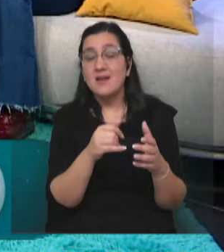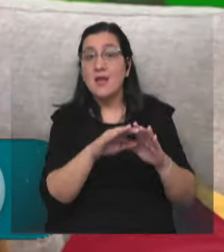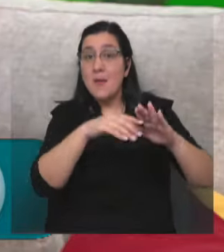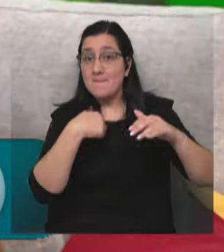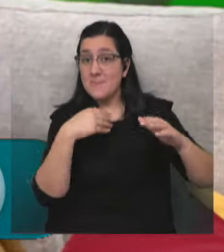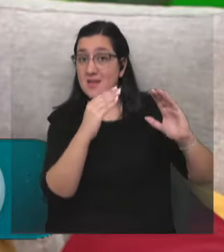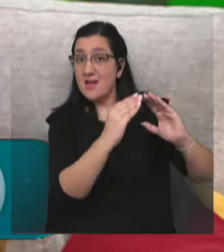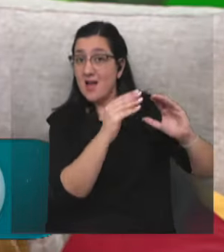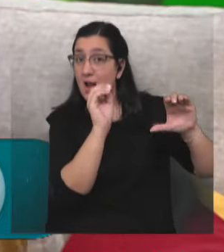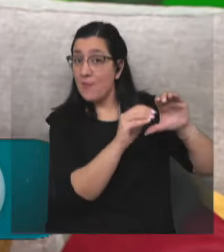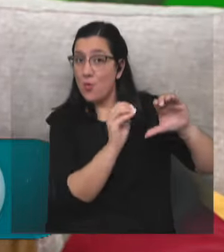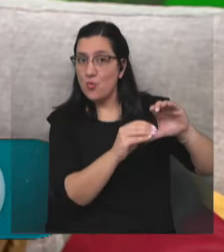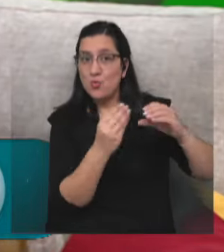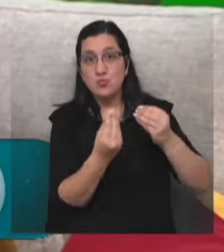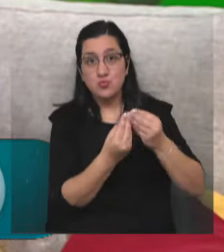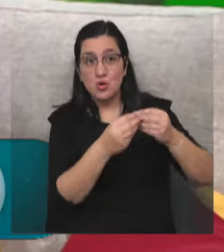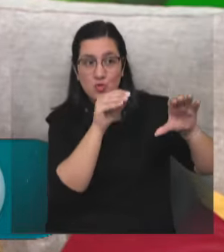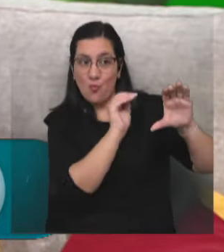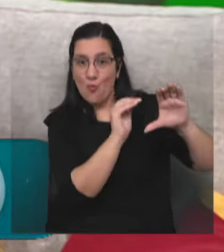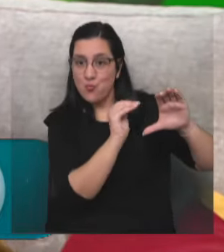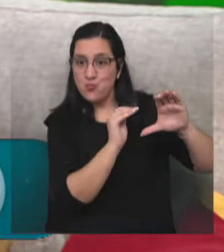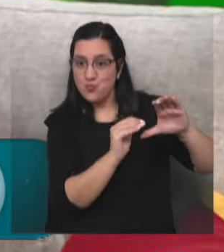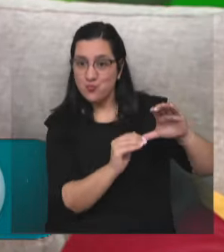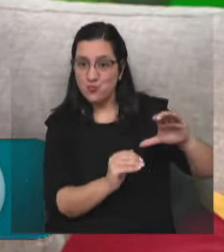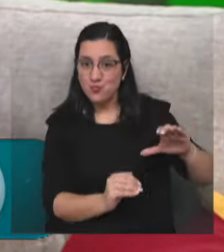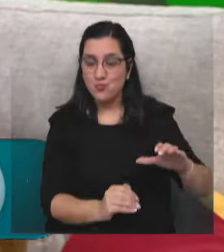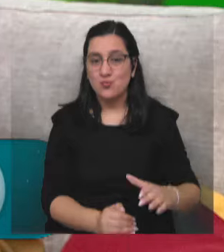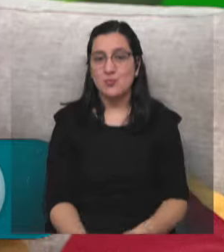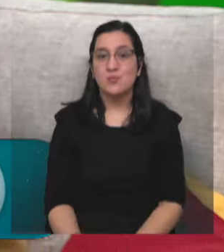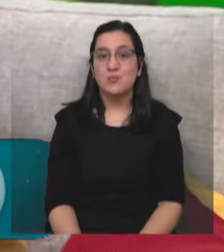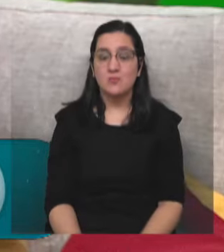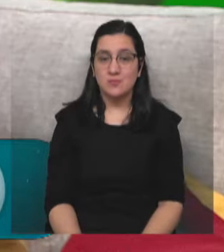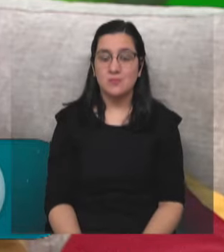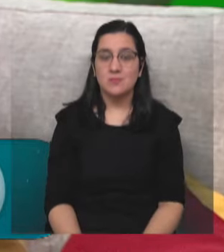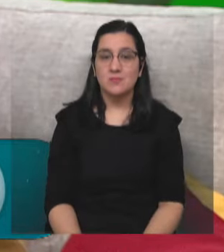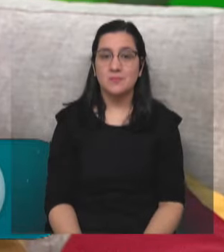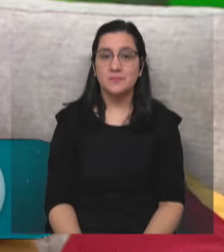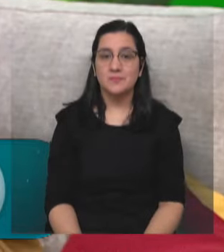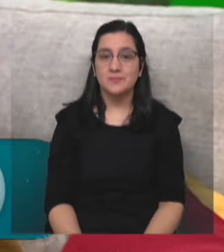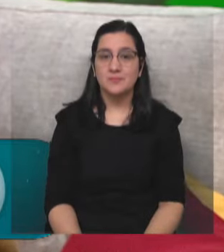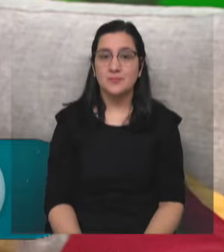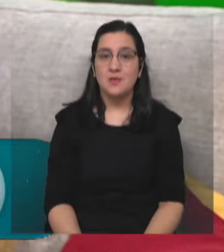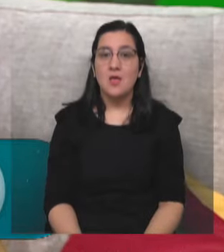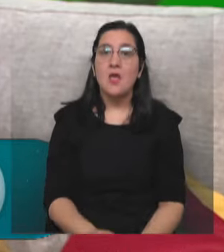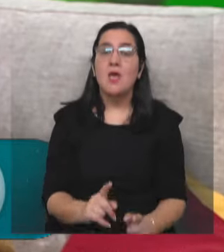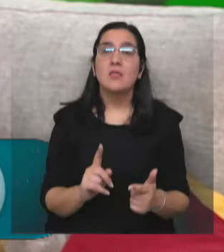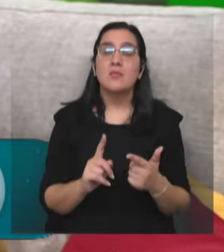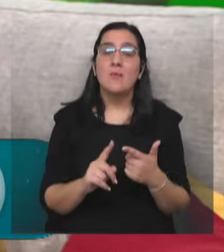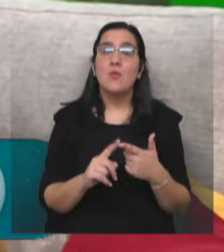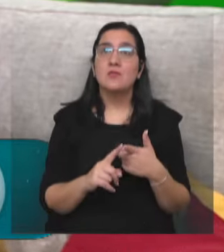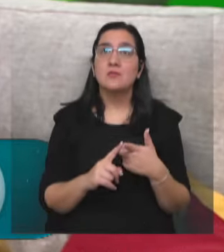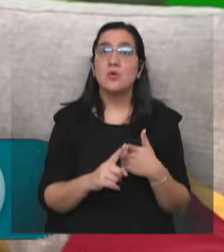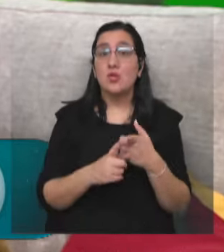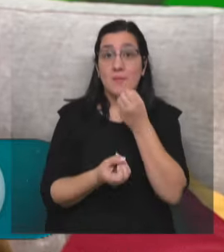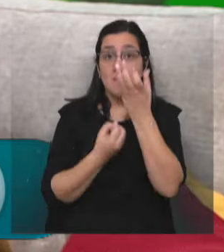bastante cargado para después ir de a poquito teniendo de todo en el invierno, sobre todo. Después, cuando viene más